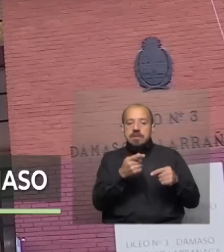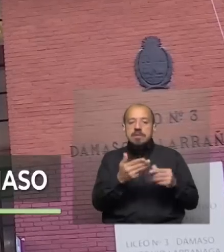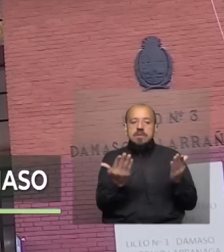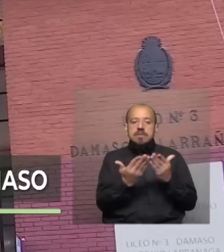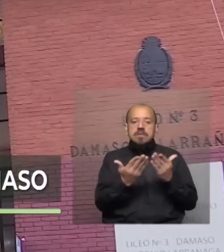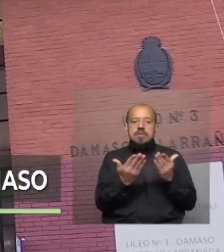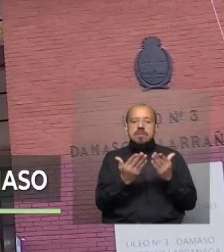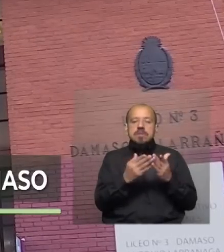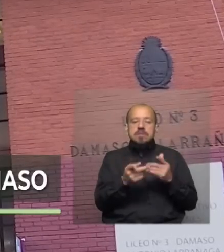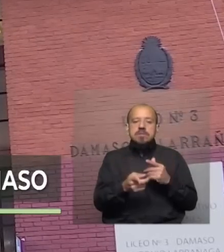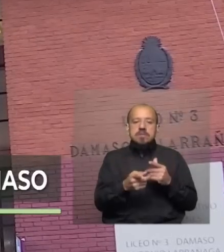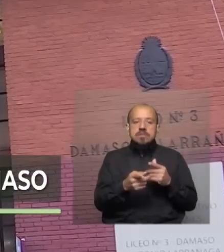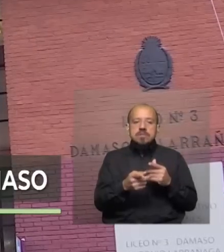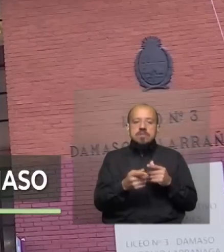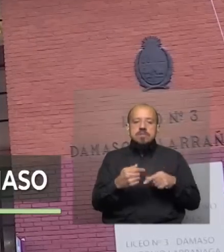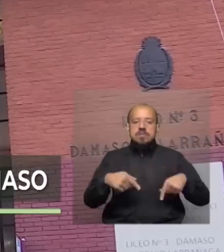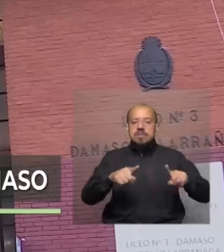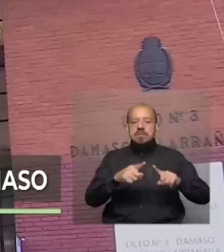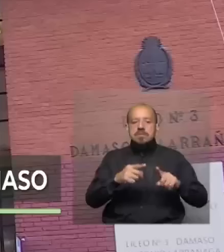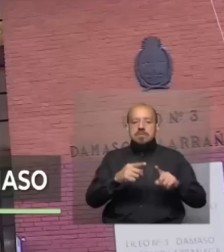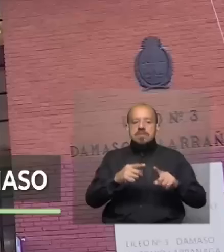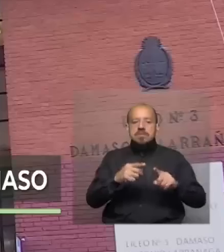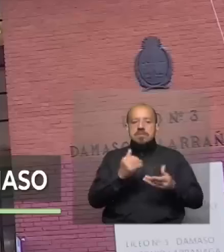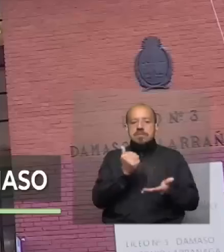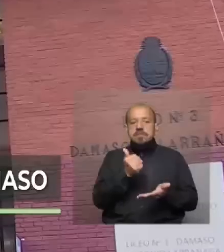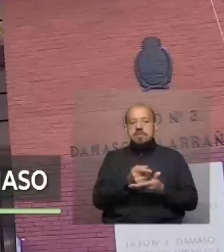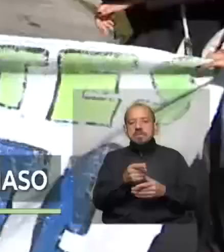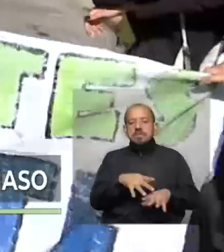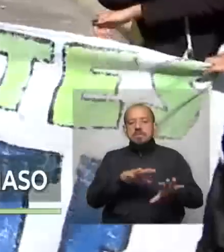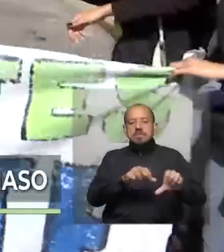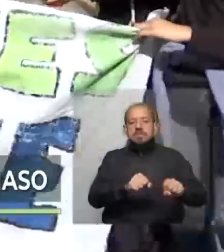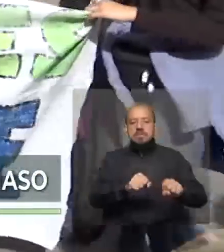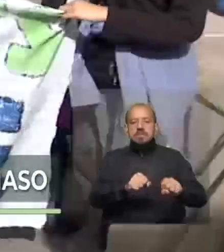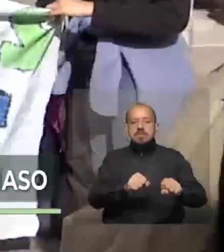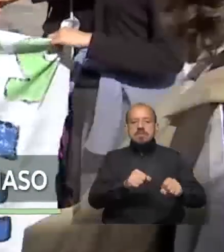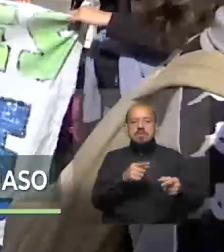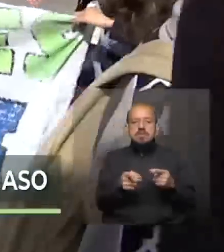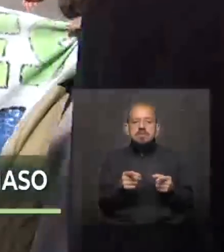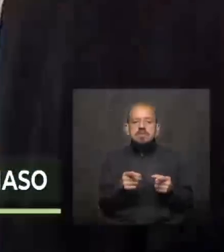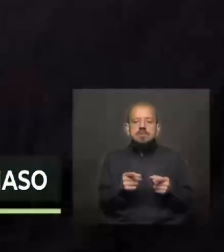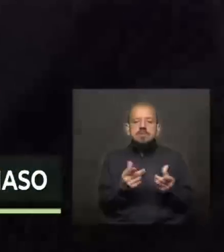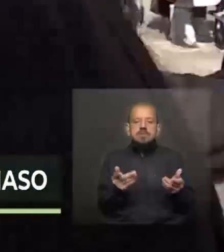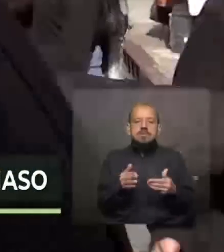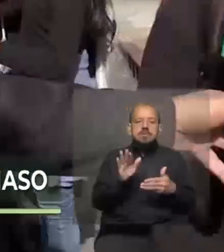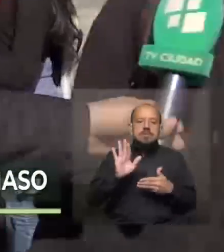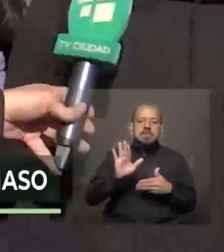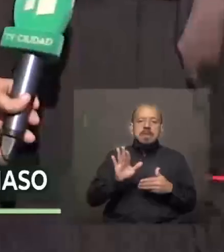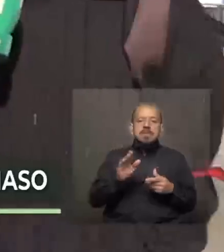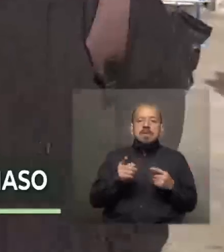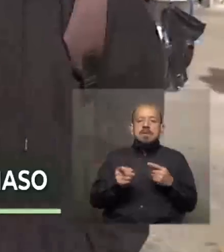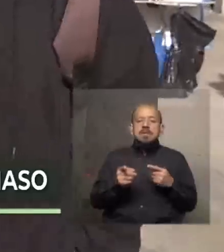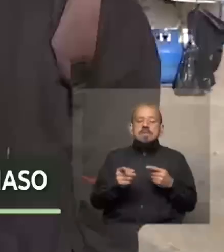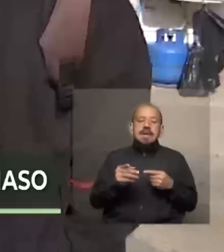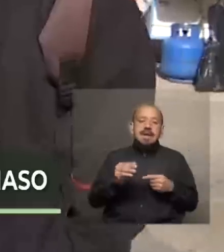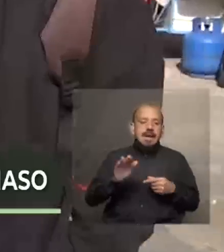fue por teléfono con los estudiantes que estaban adentro de la ocupación son toda amenazas que entendemos que están por fuera de la